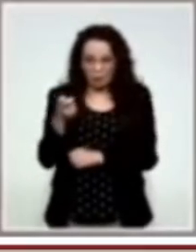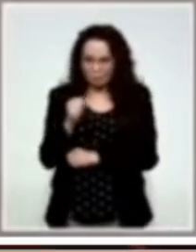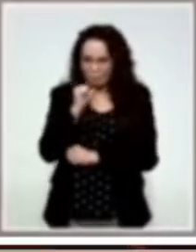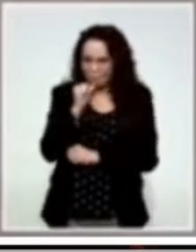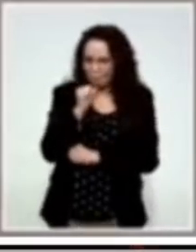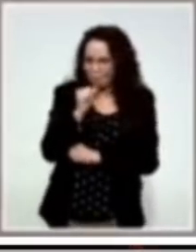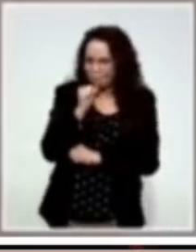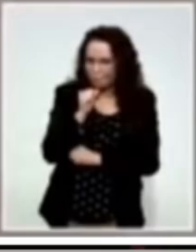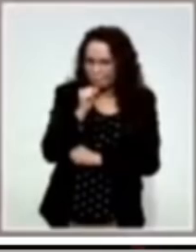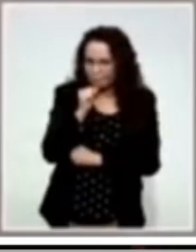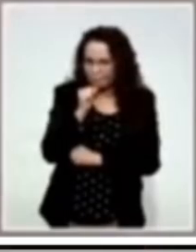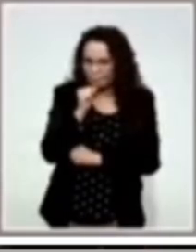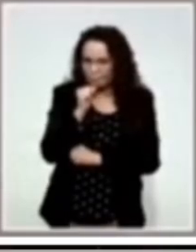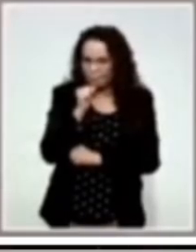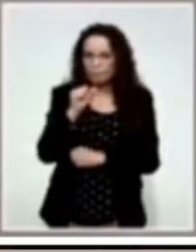fue de